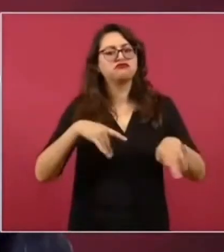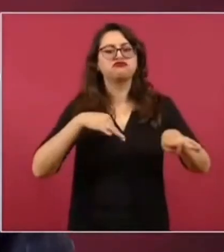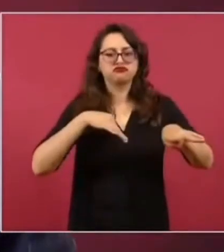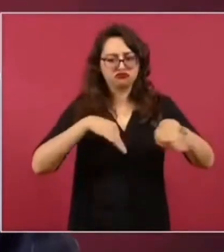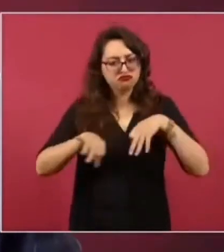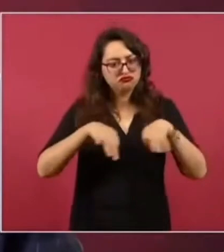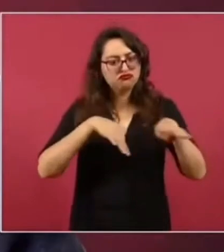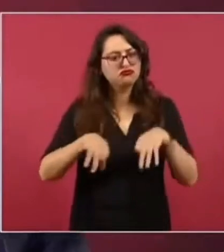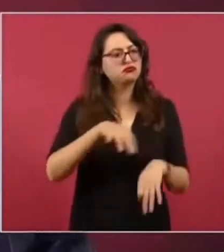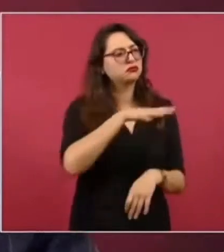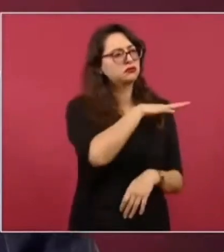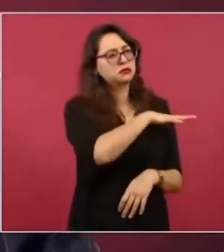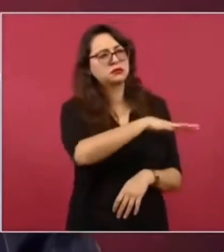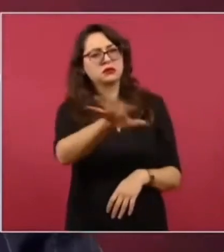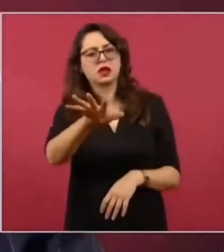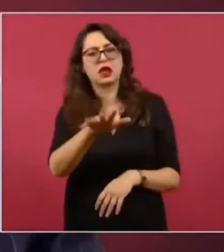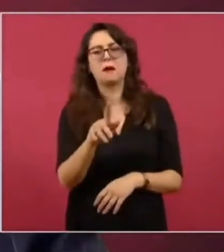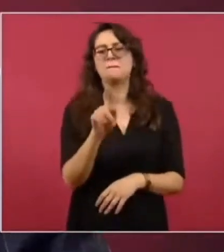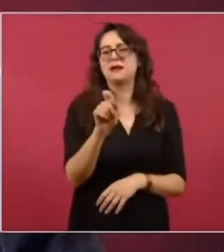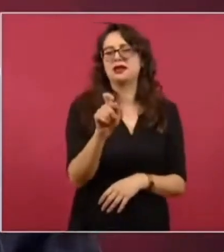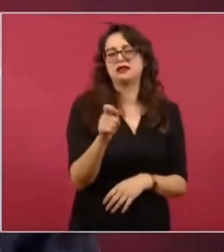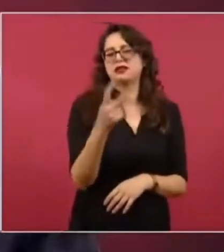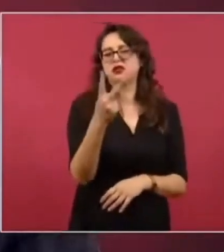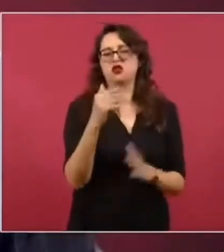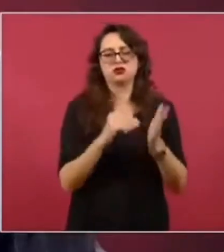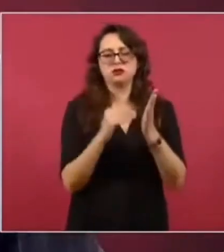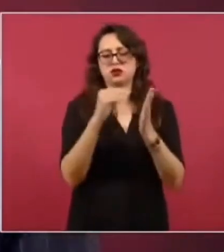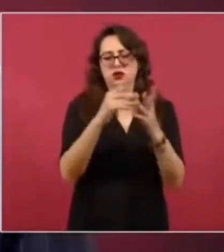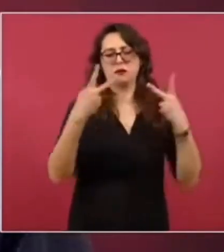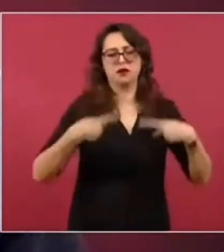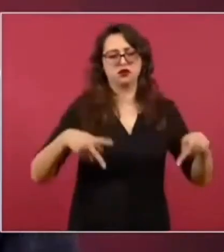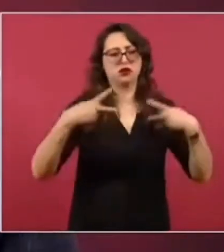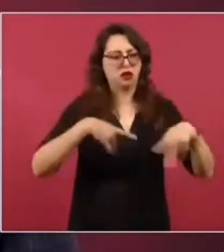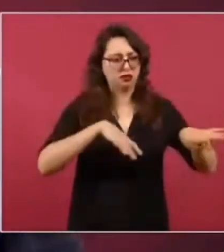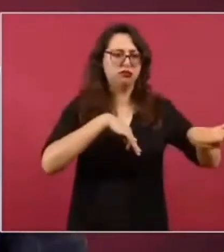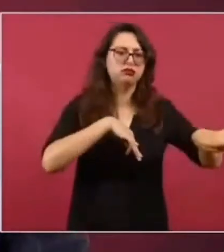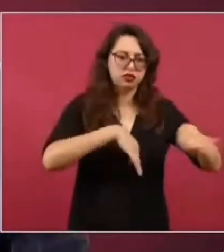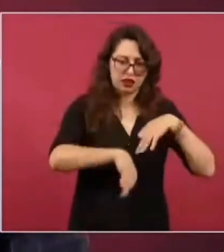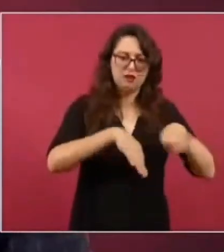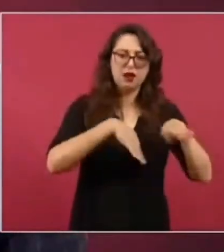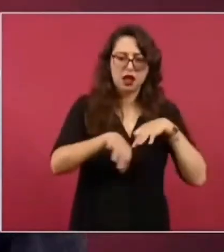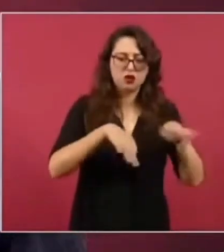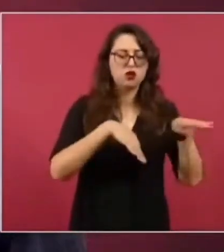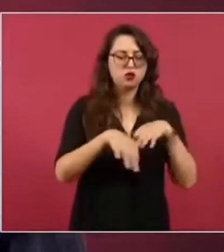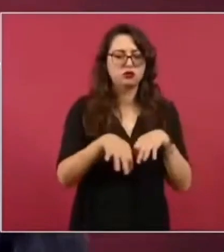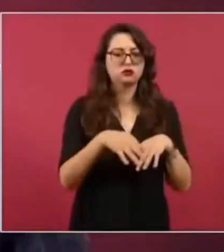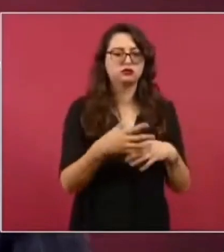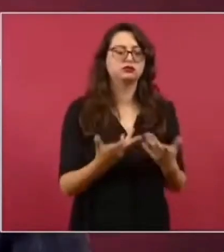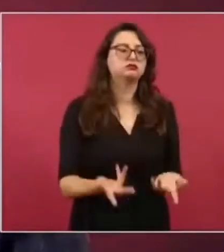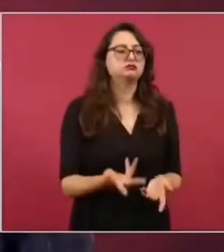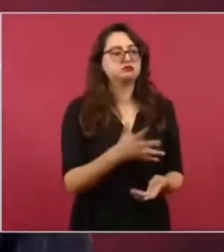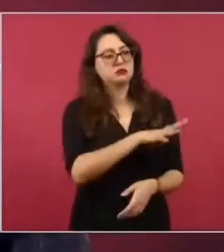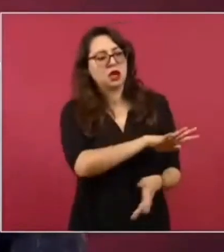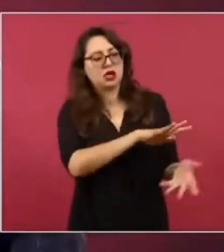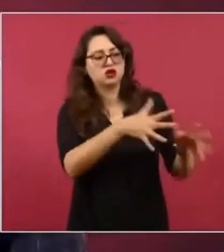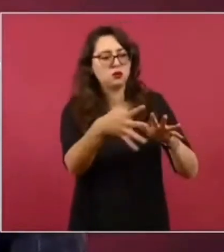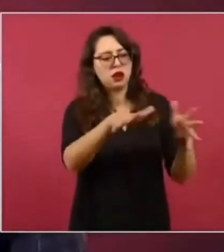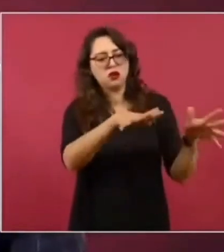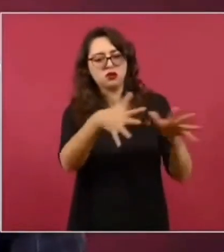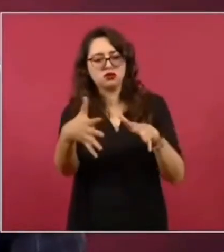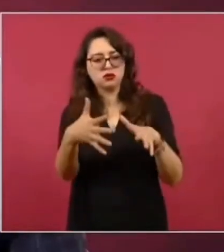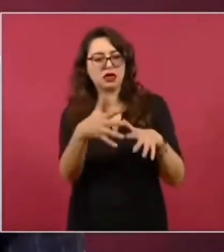cerca de 22 millones, el promedio de salario ya es de 16,000